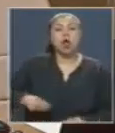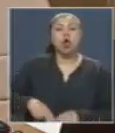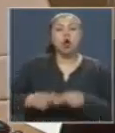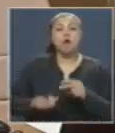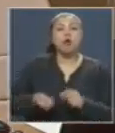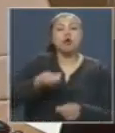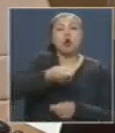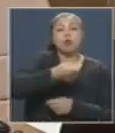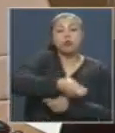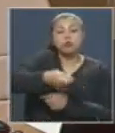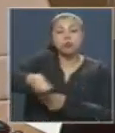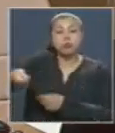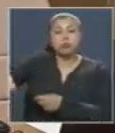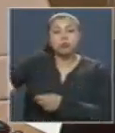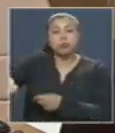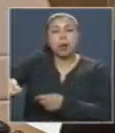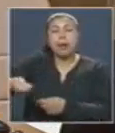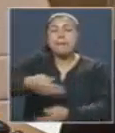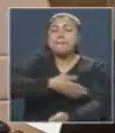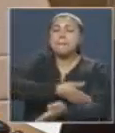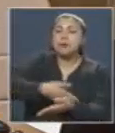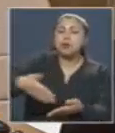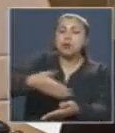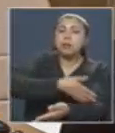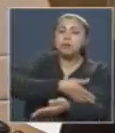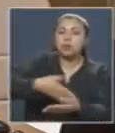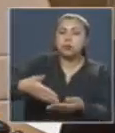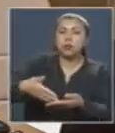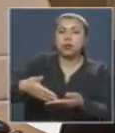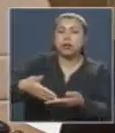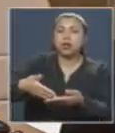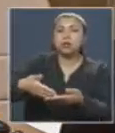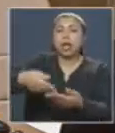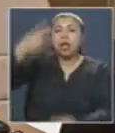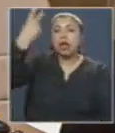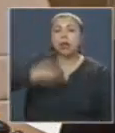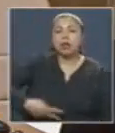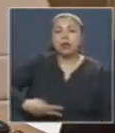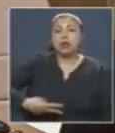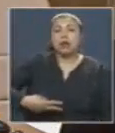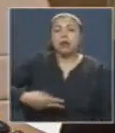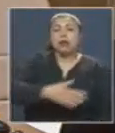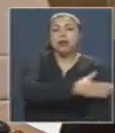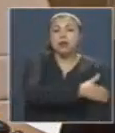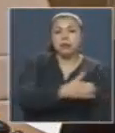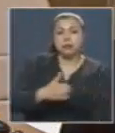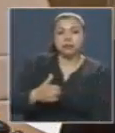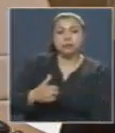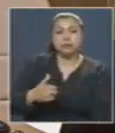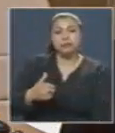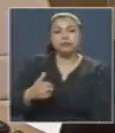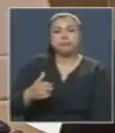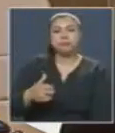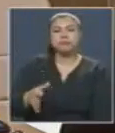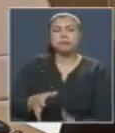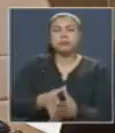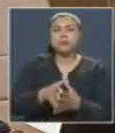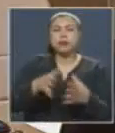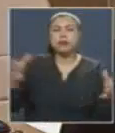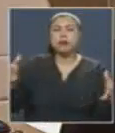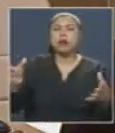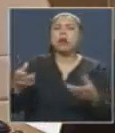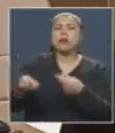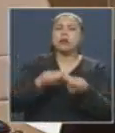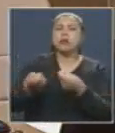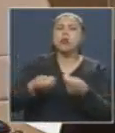distribuir utilidades millonarias entre los dueños de la AFP, ligados a los grandes grupos económicos